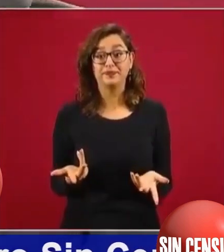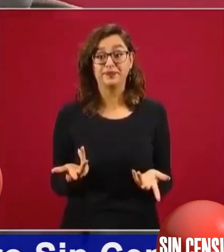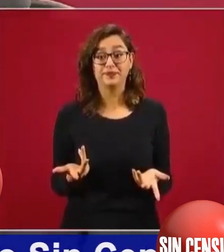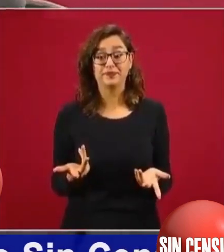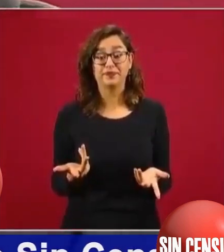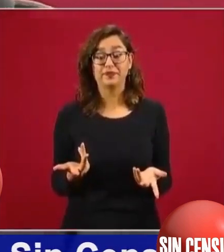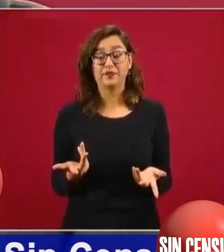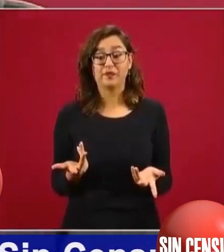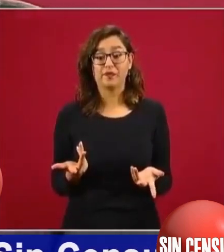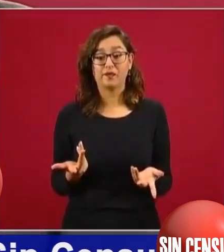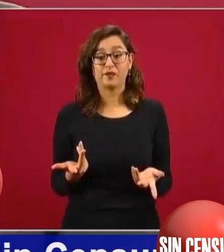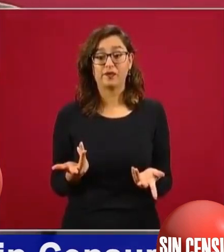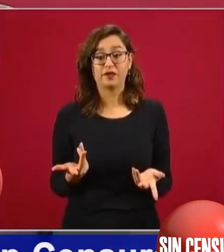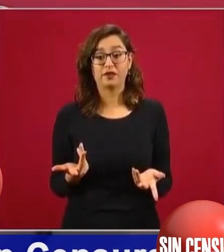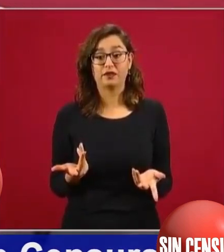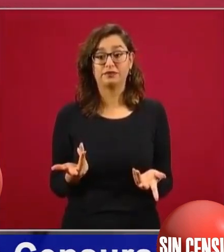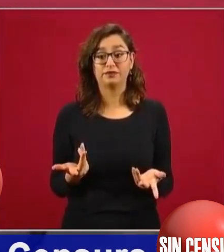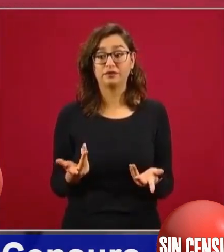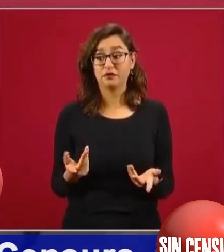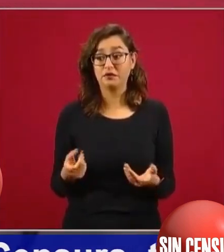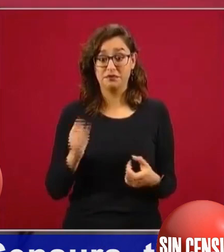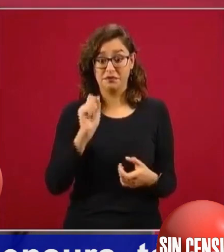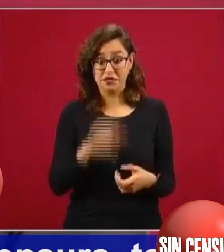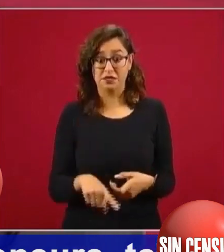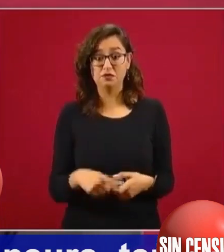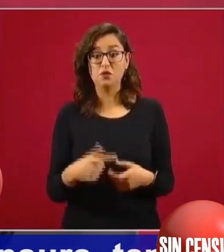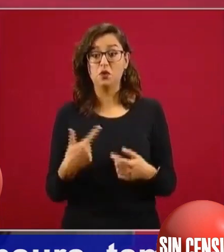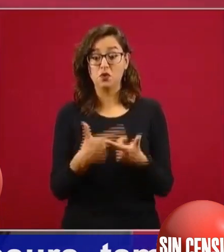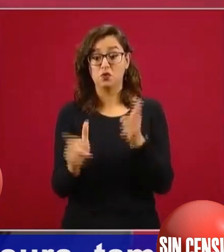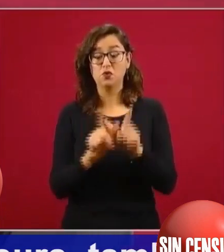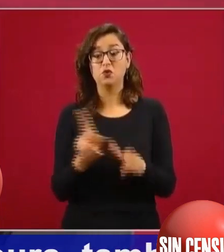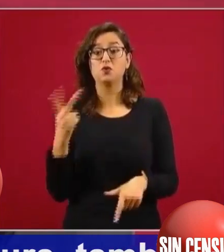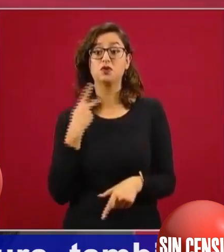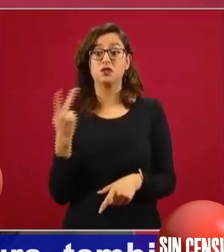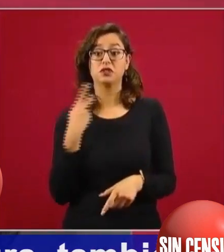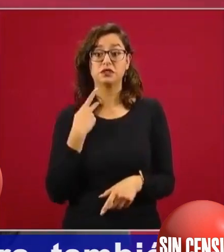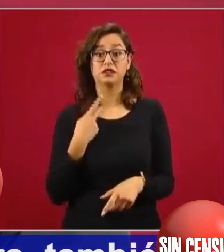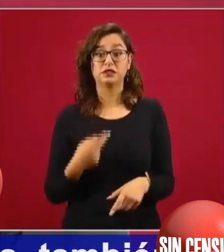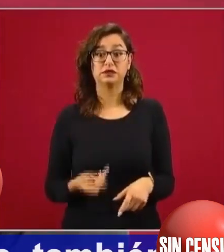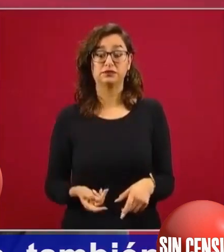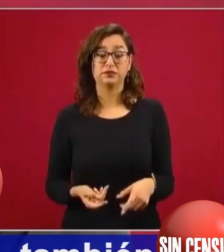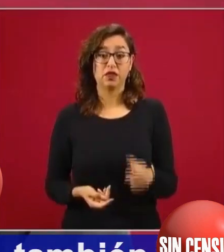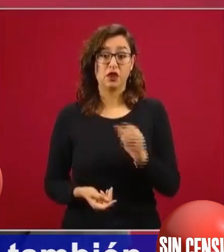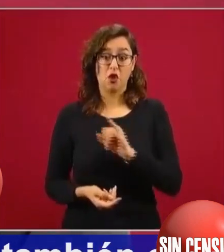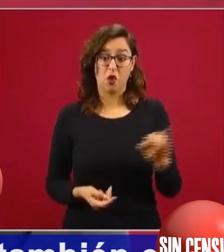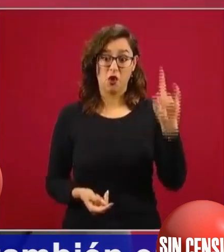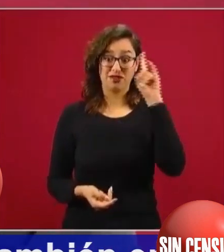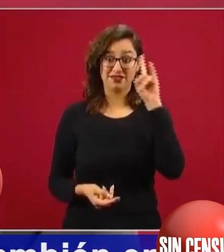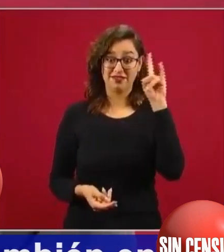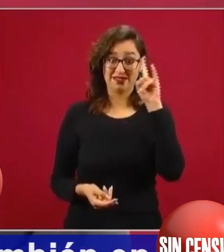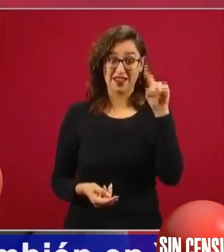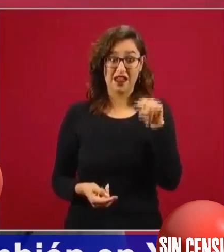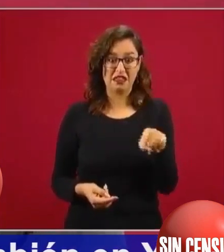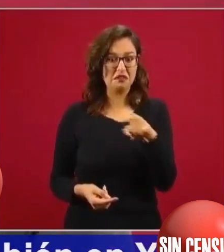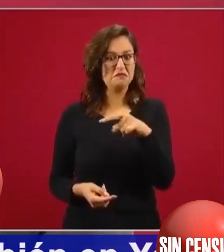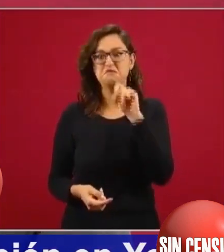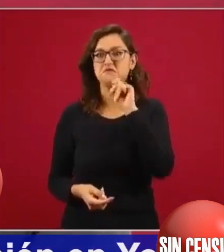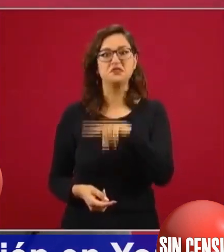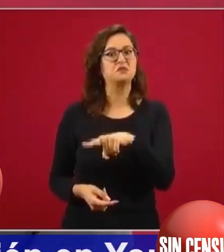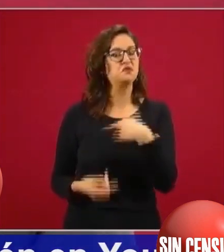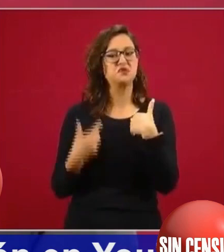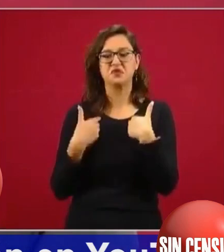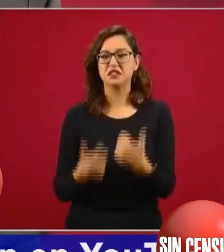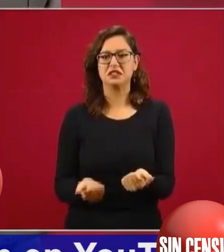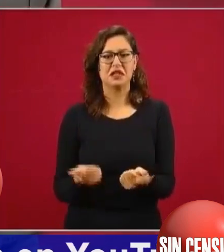se sitúan en la izquierda. Hace poco salió un manifiesto